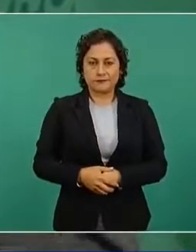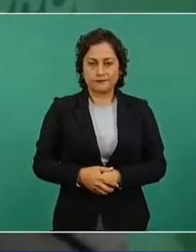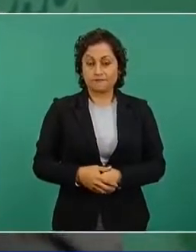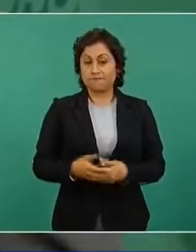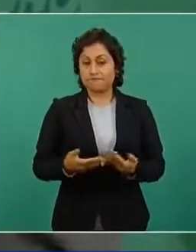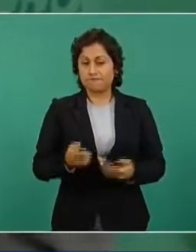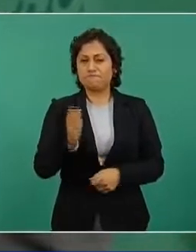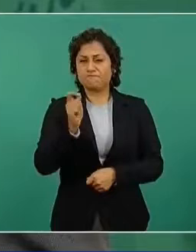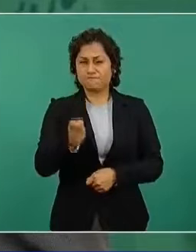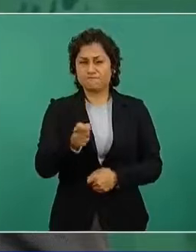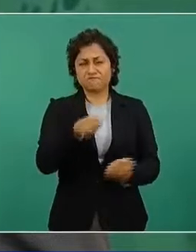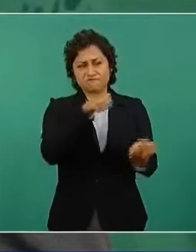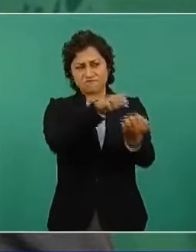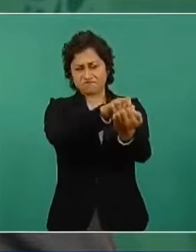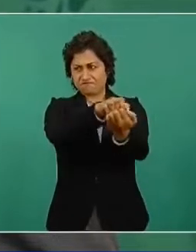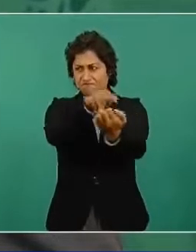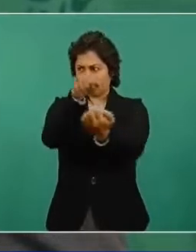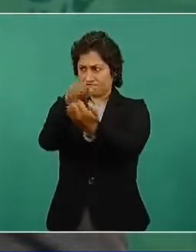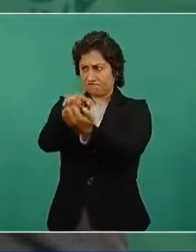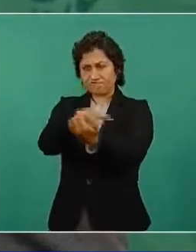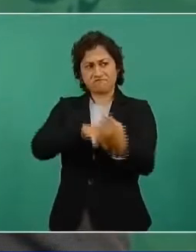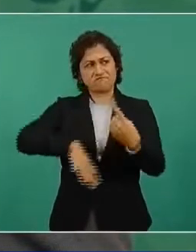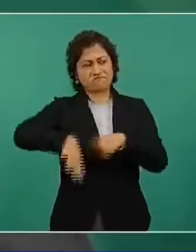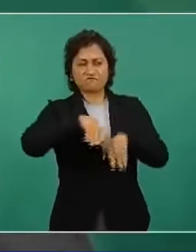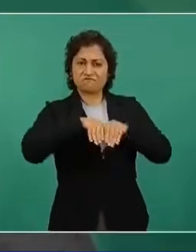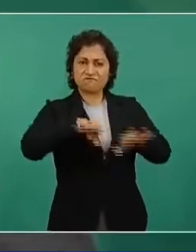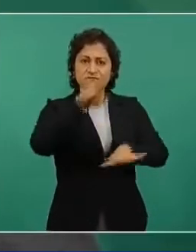Engañando a la gente. Claro,